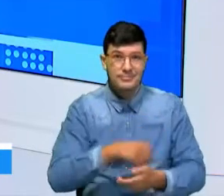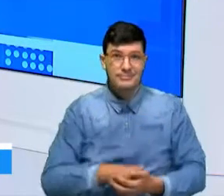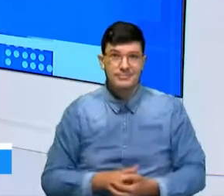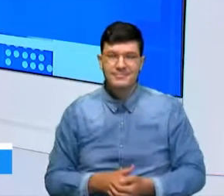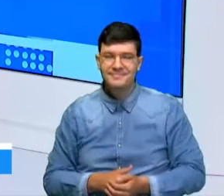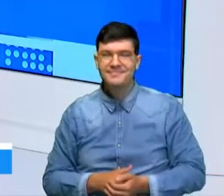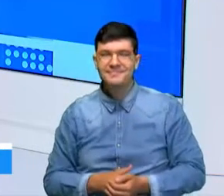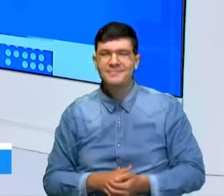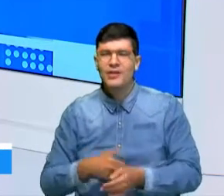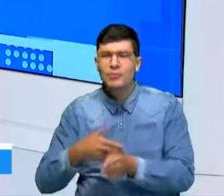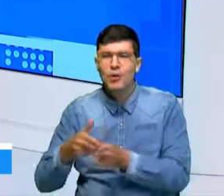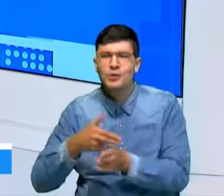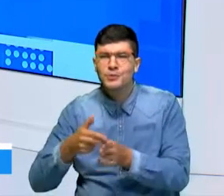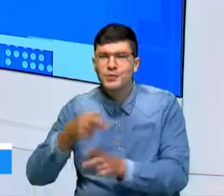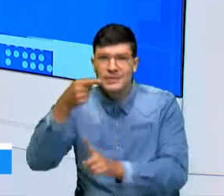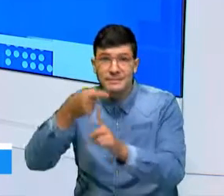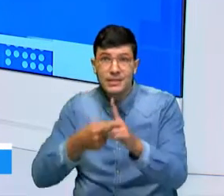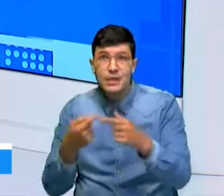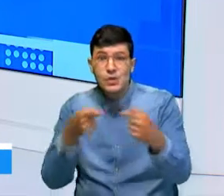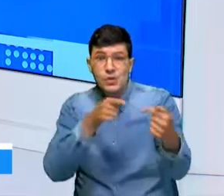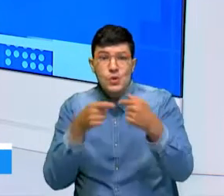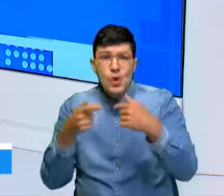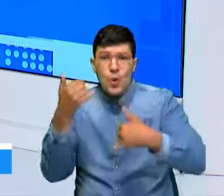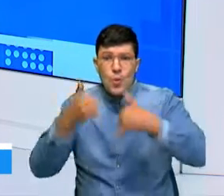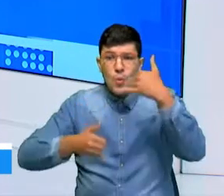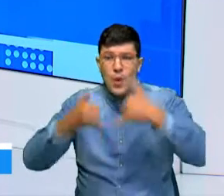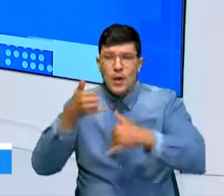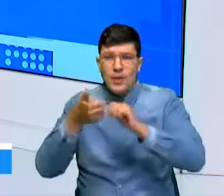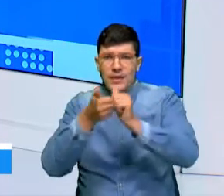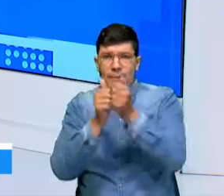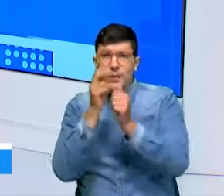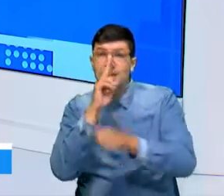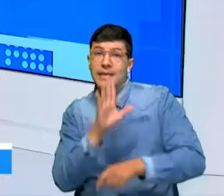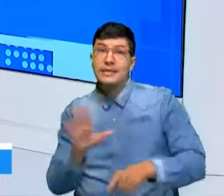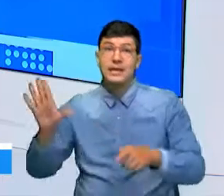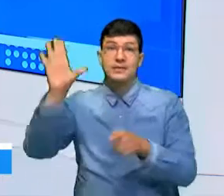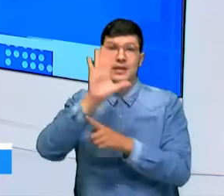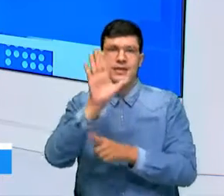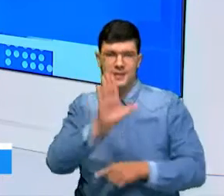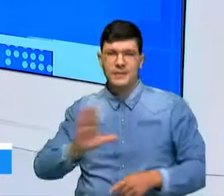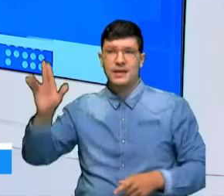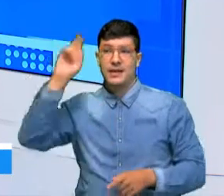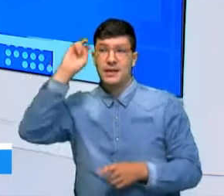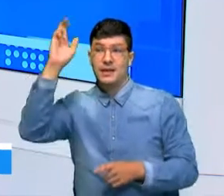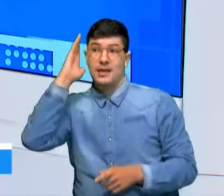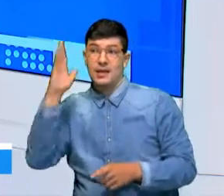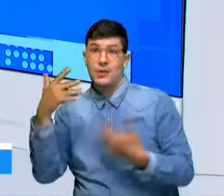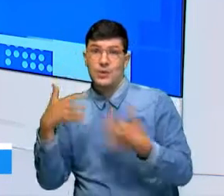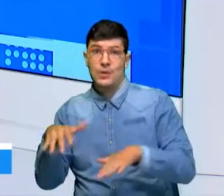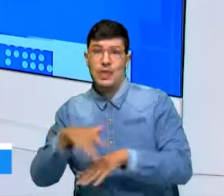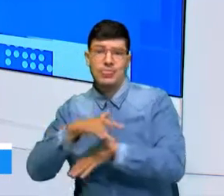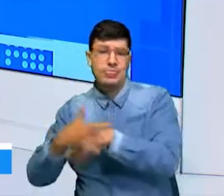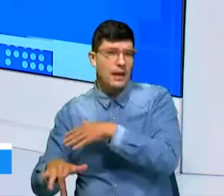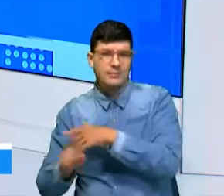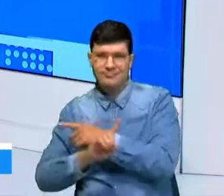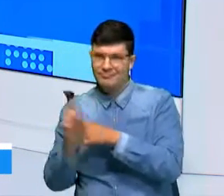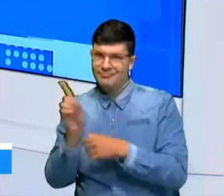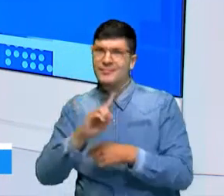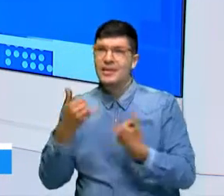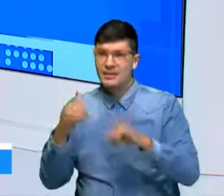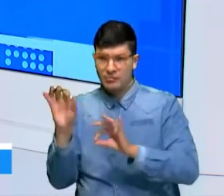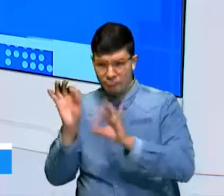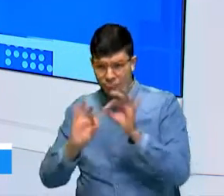y ya estamos a pocos meses de disputar los juegos deportivos nacionales en el departamento norte de santander no se dejan nada al azar por eso los